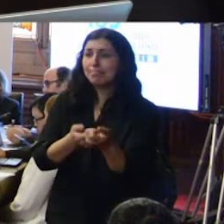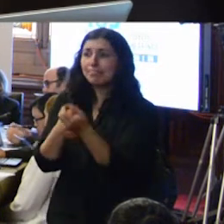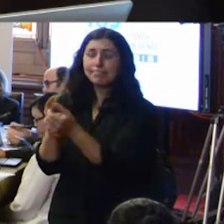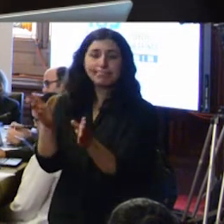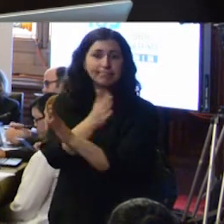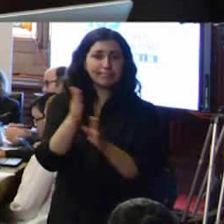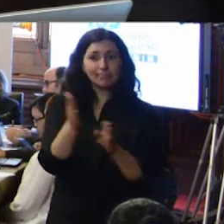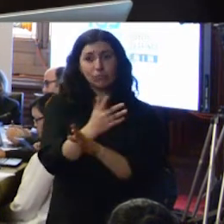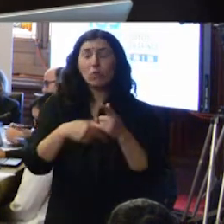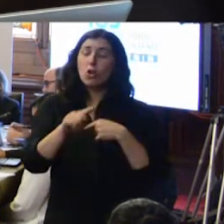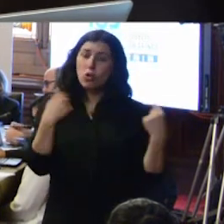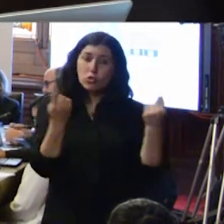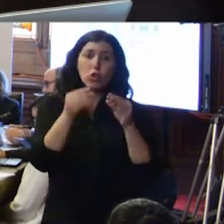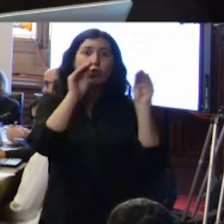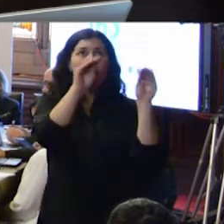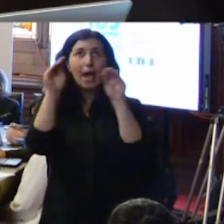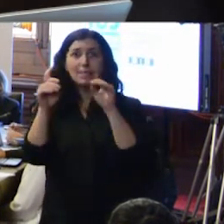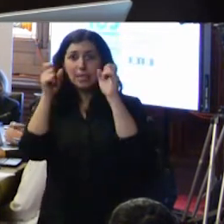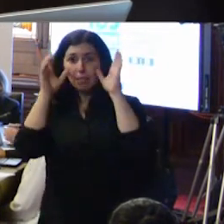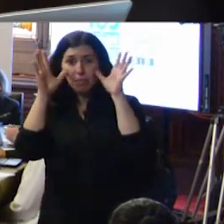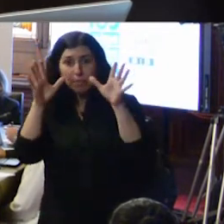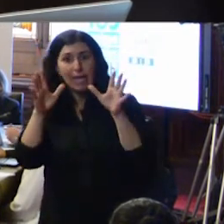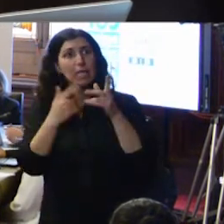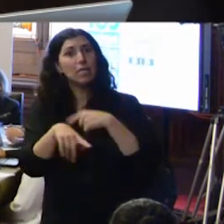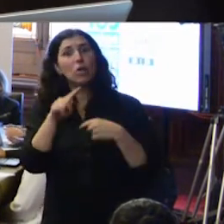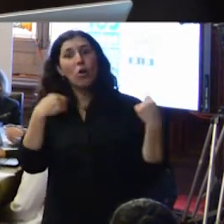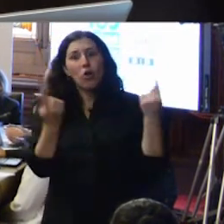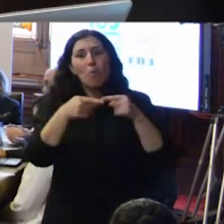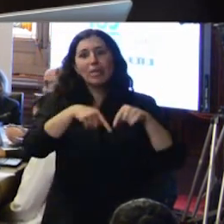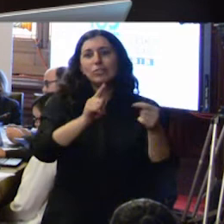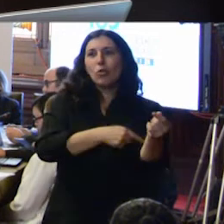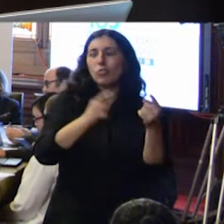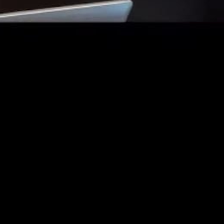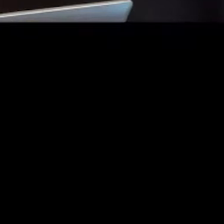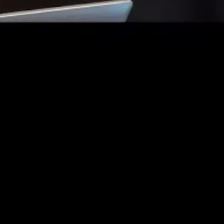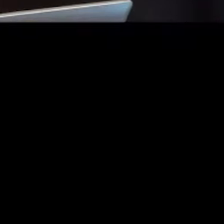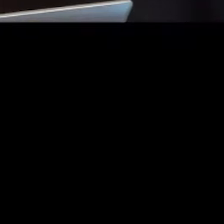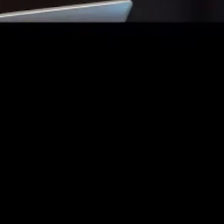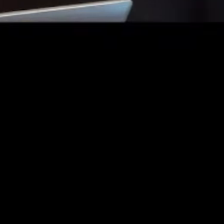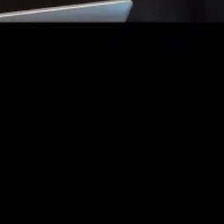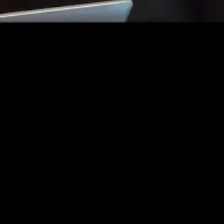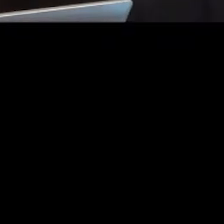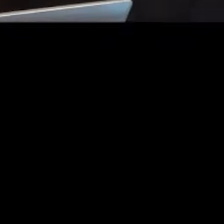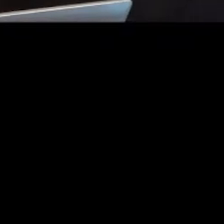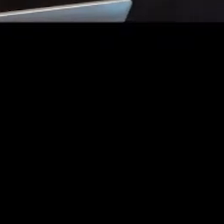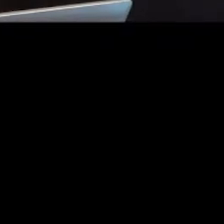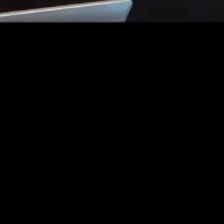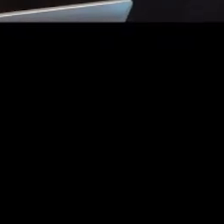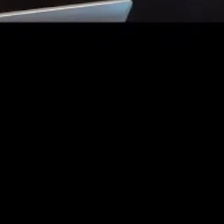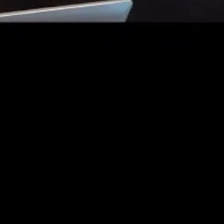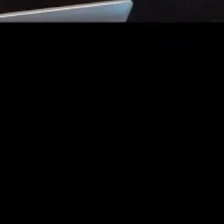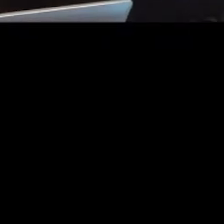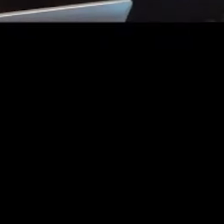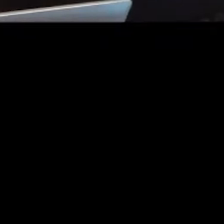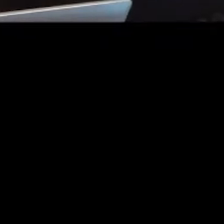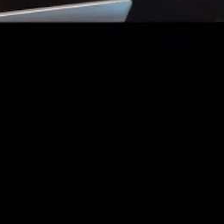Alertamos que esta práctica que busca acosar judicialmente a los defensores de derechos humanos y ambientales tiene como finalidad mermar el activismo social y, en consecuencia, en